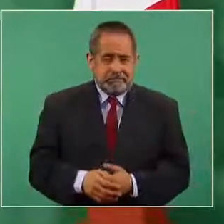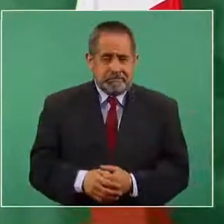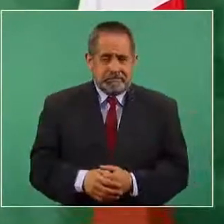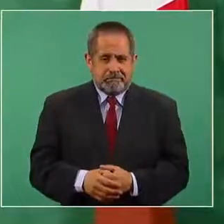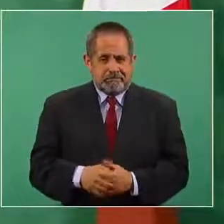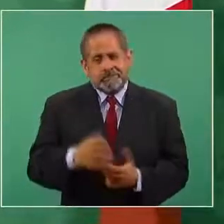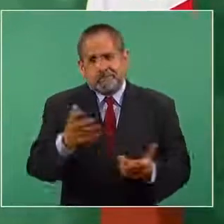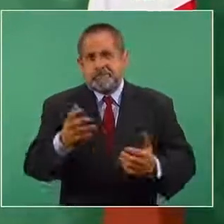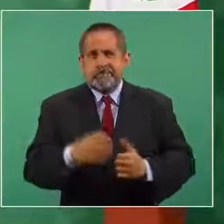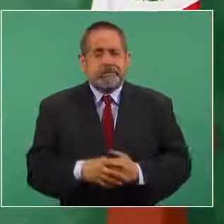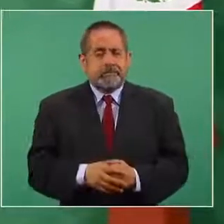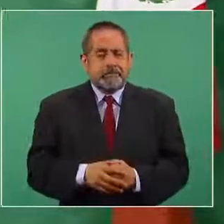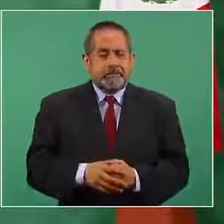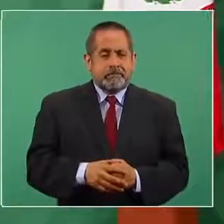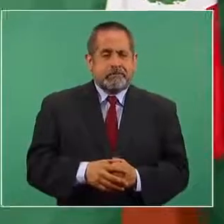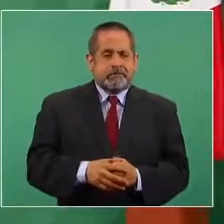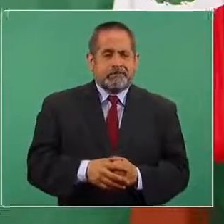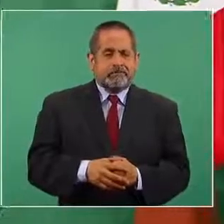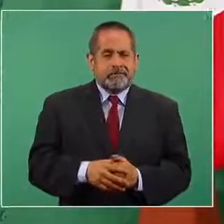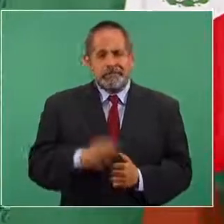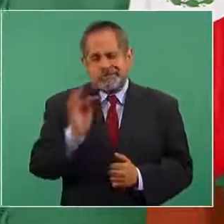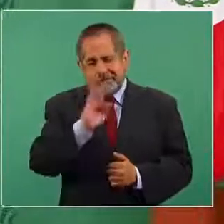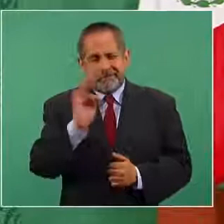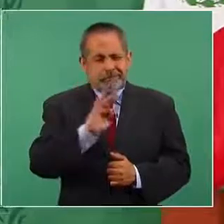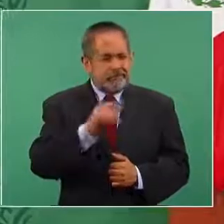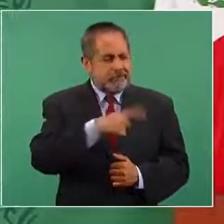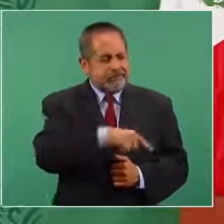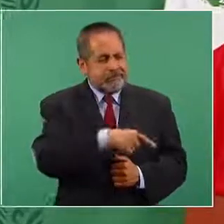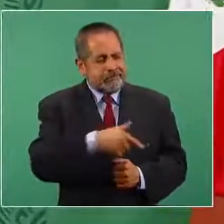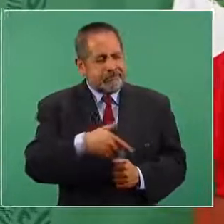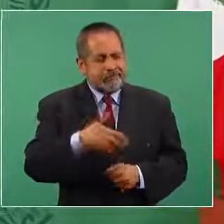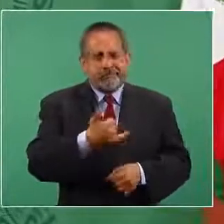puede resultar molesto, ¿no?,